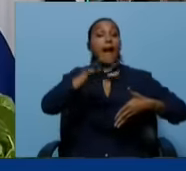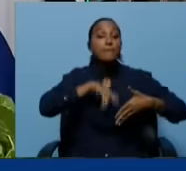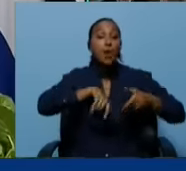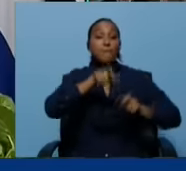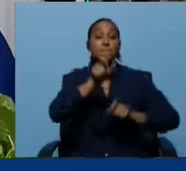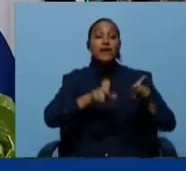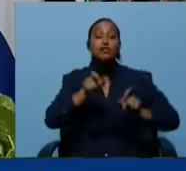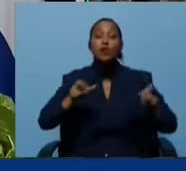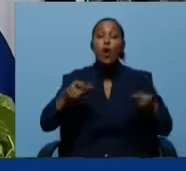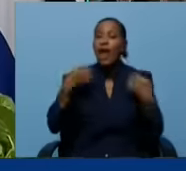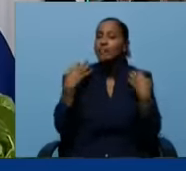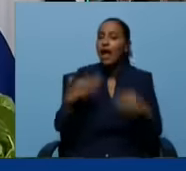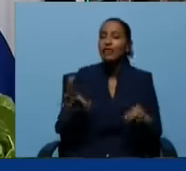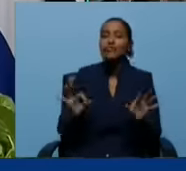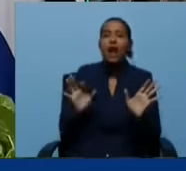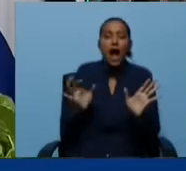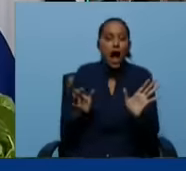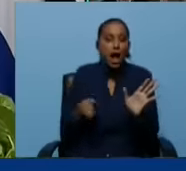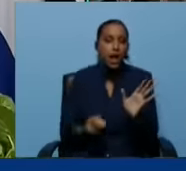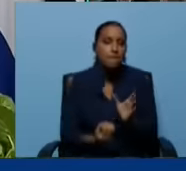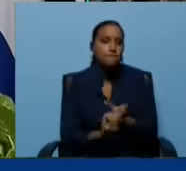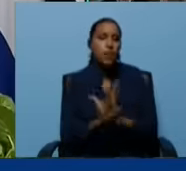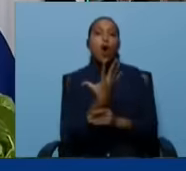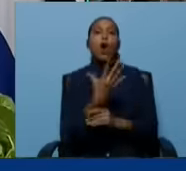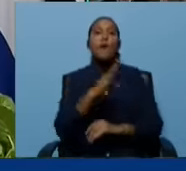destruir su cultura,